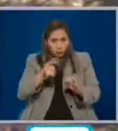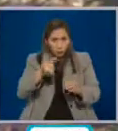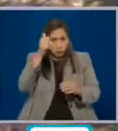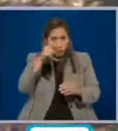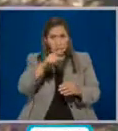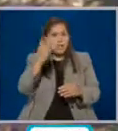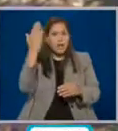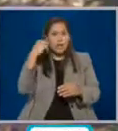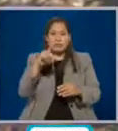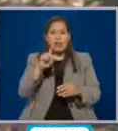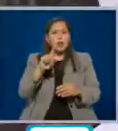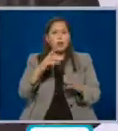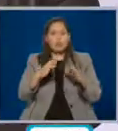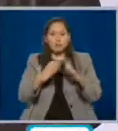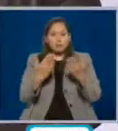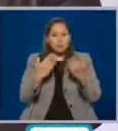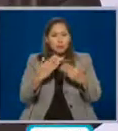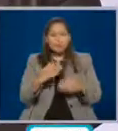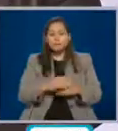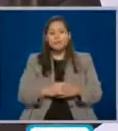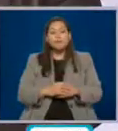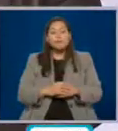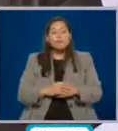no había agua corriente en las casas,